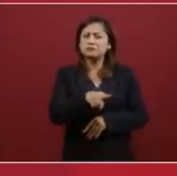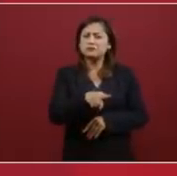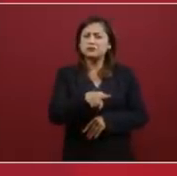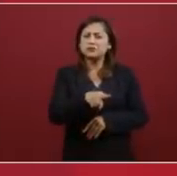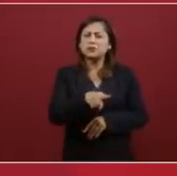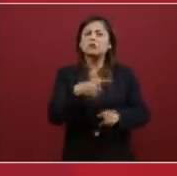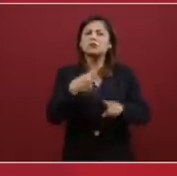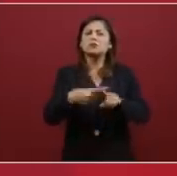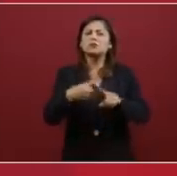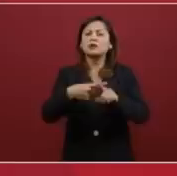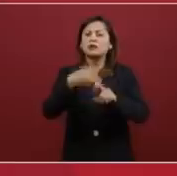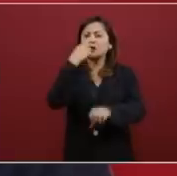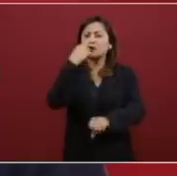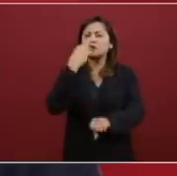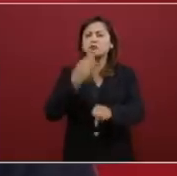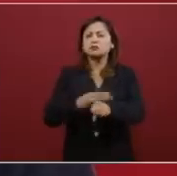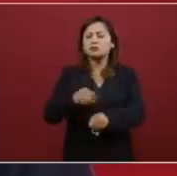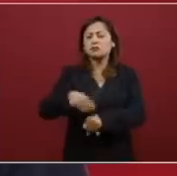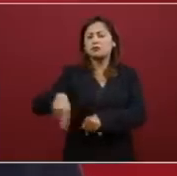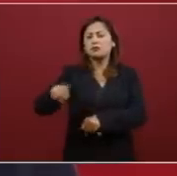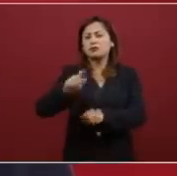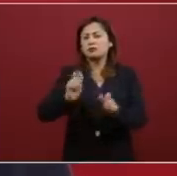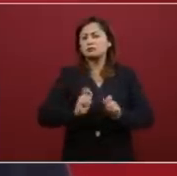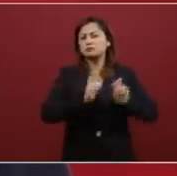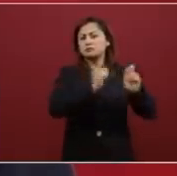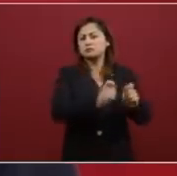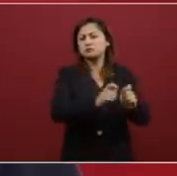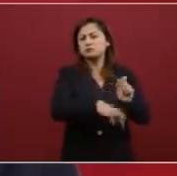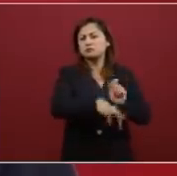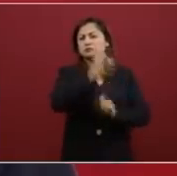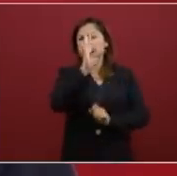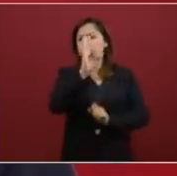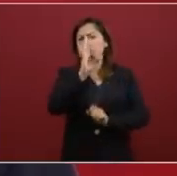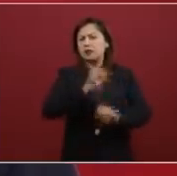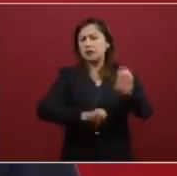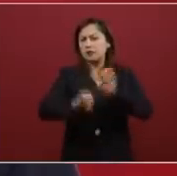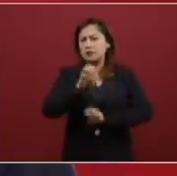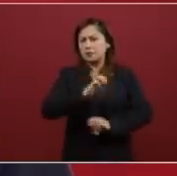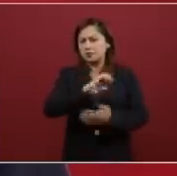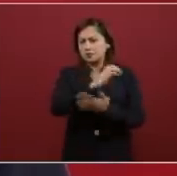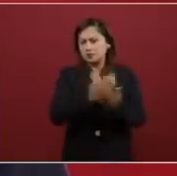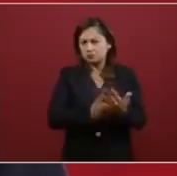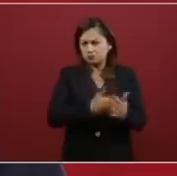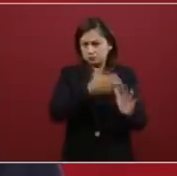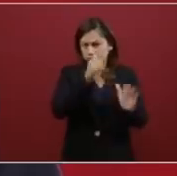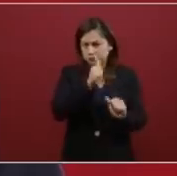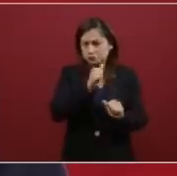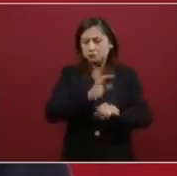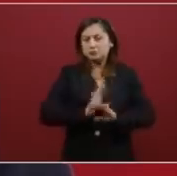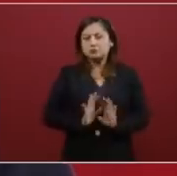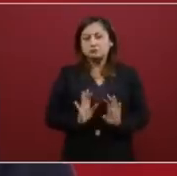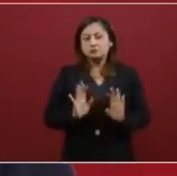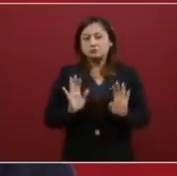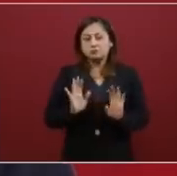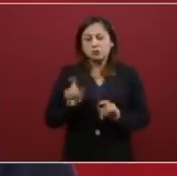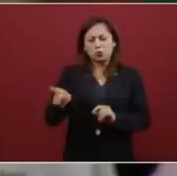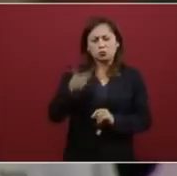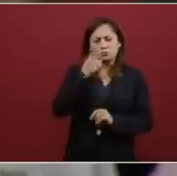asignar el contrato, pero esa empresa que mencionó es de las mejores del